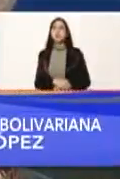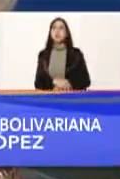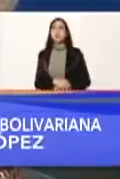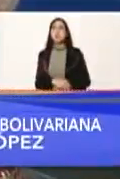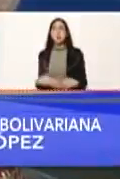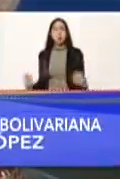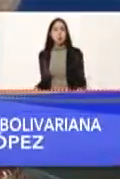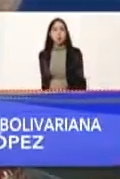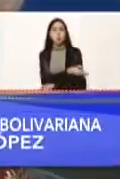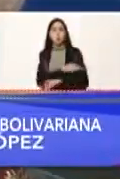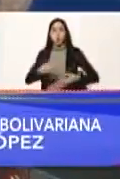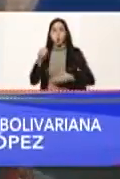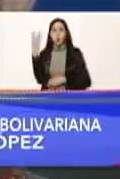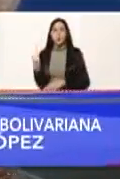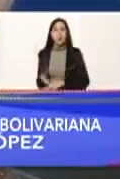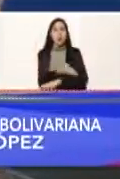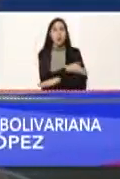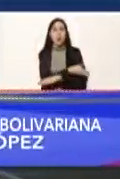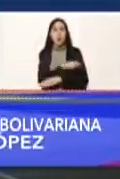Extraordinarias palabras,